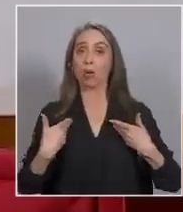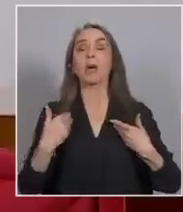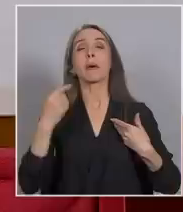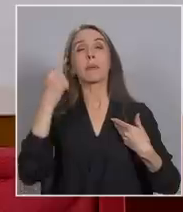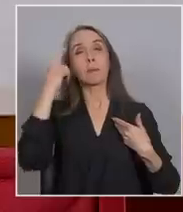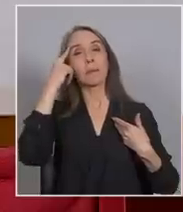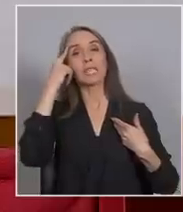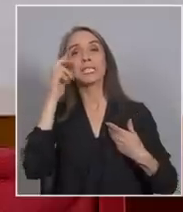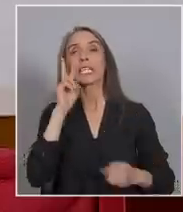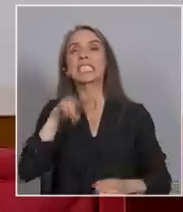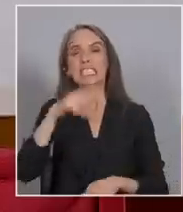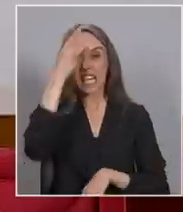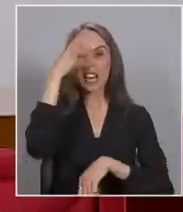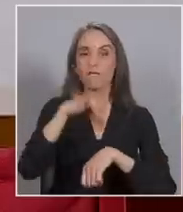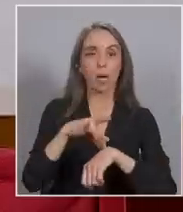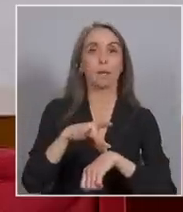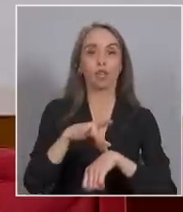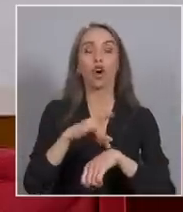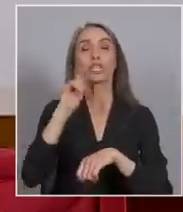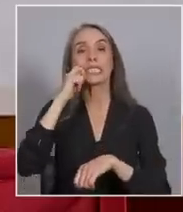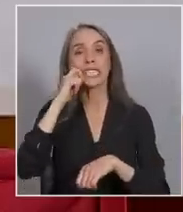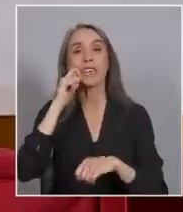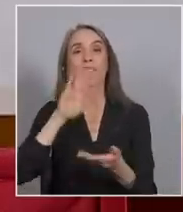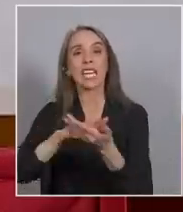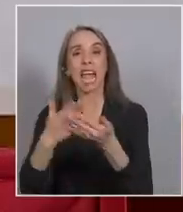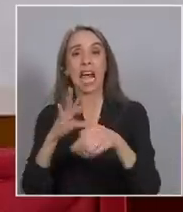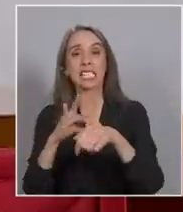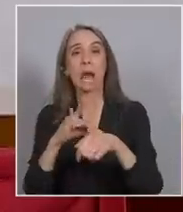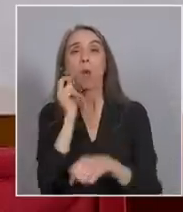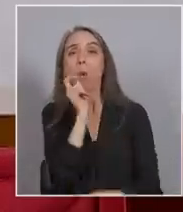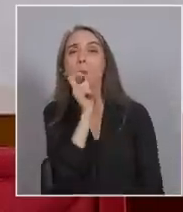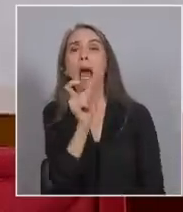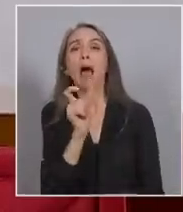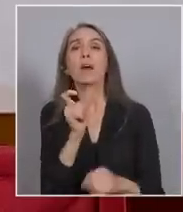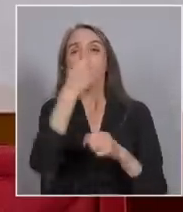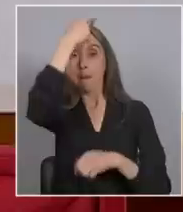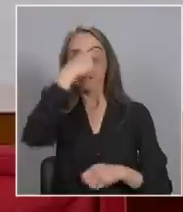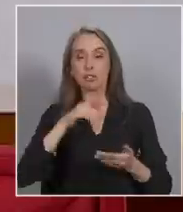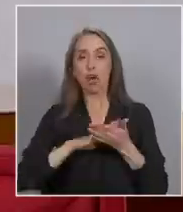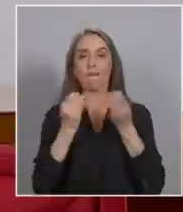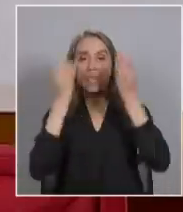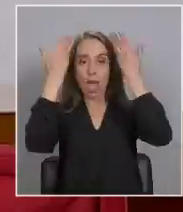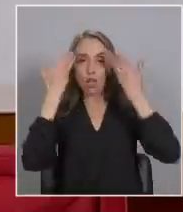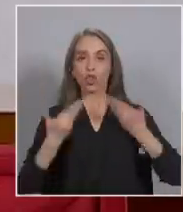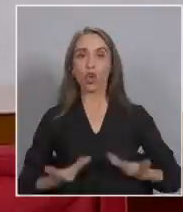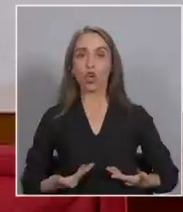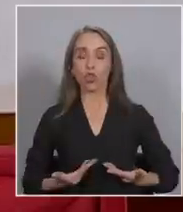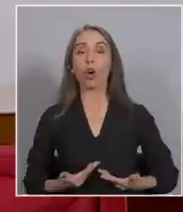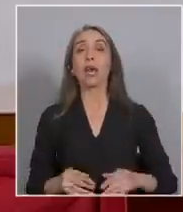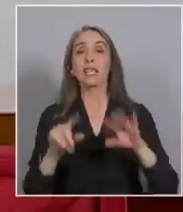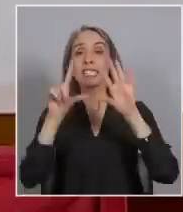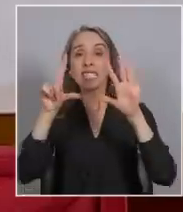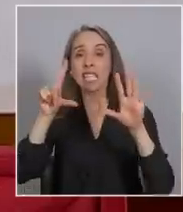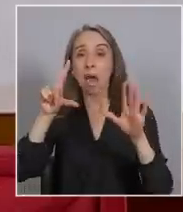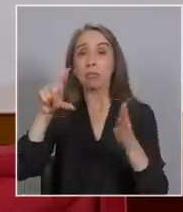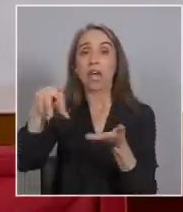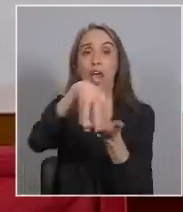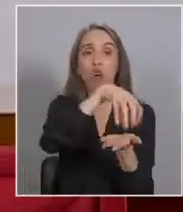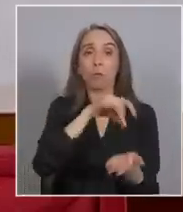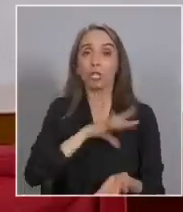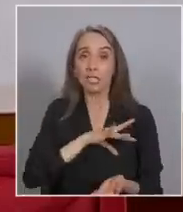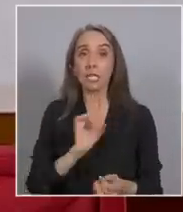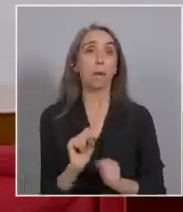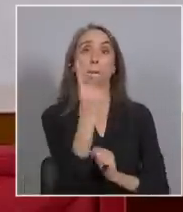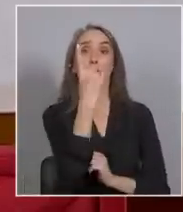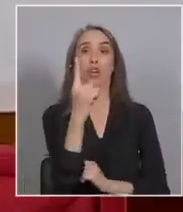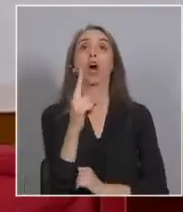ausencia de enfermedad, es el bienestar integral de la persona. Y hoy contamos con 7 comunas pioneras: Canela,